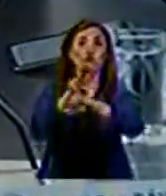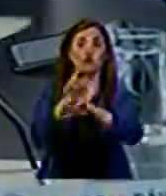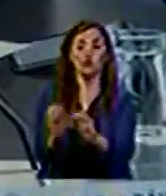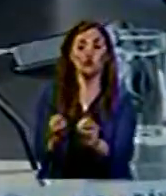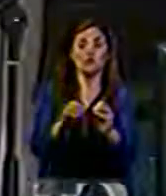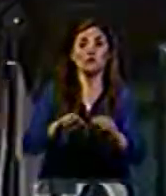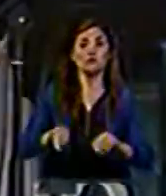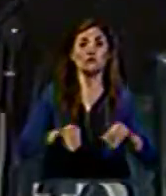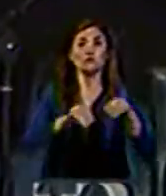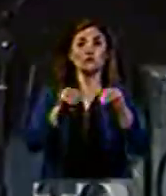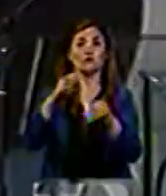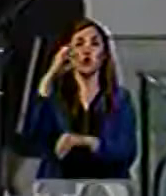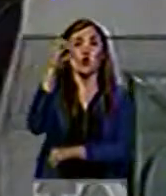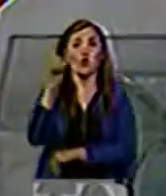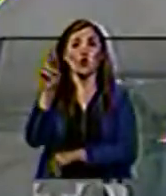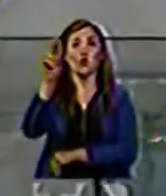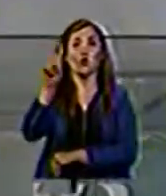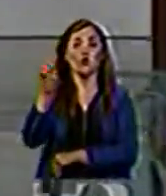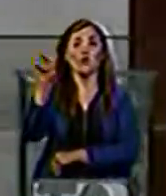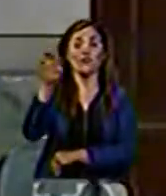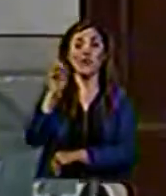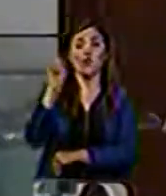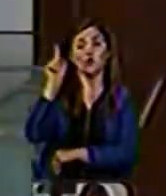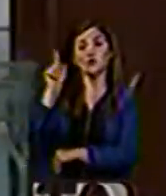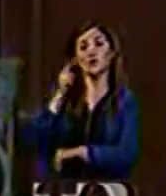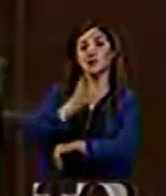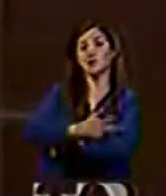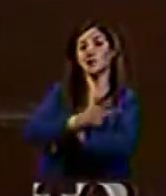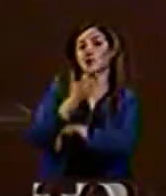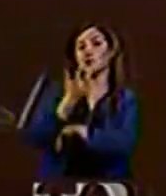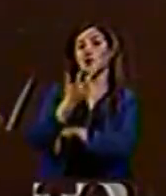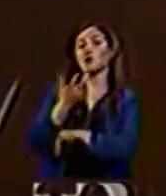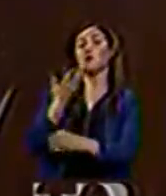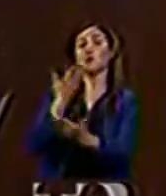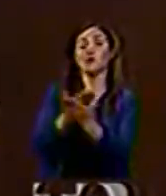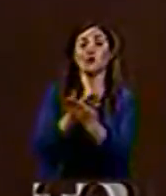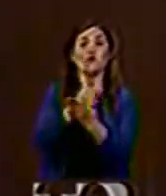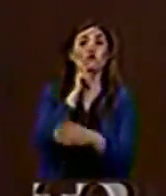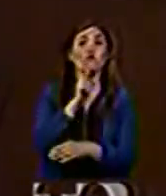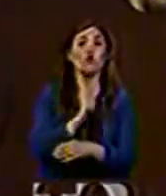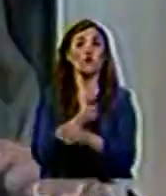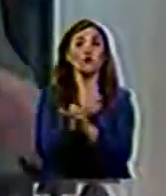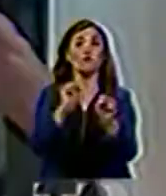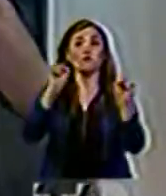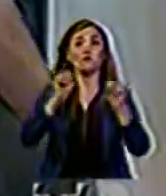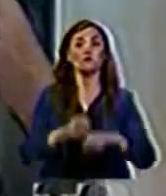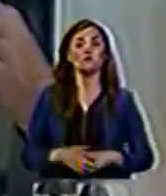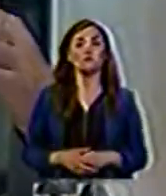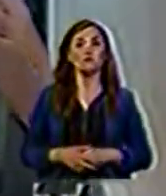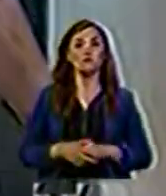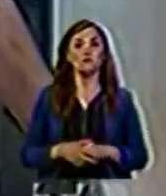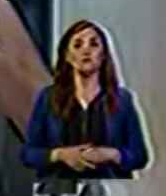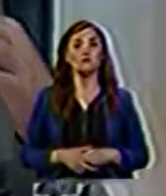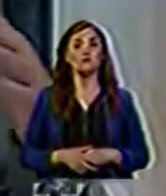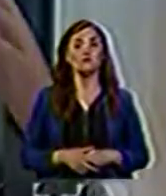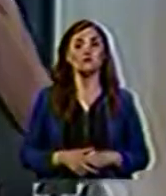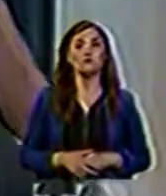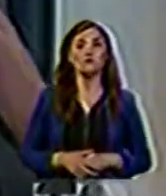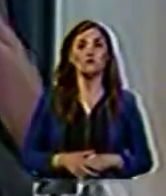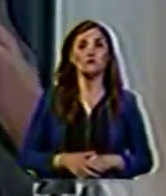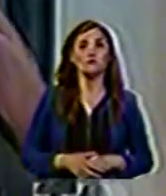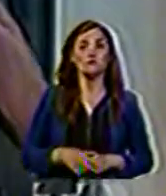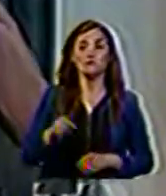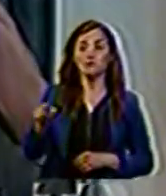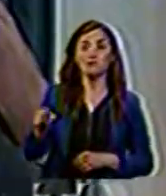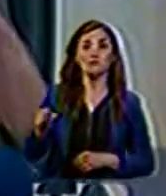Ordenamiento Territorial, Fernando Cordero, quien tendrá 3 días para presentar las pruebas de descargo. Nuestra opinión vendrá después de